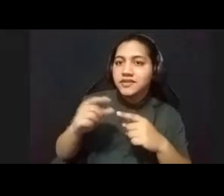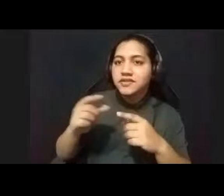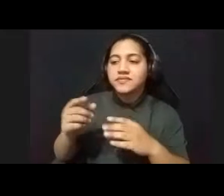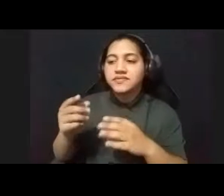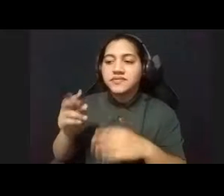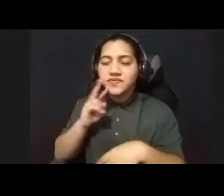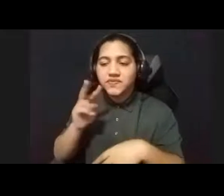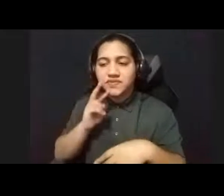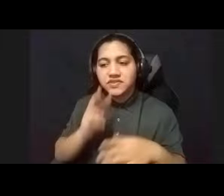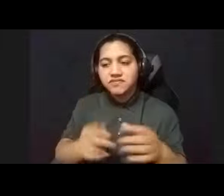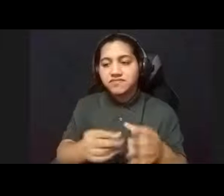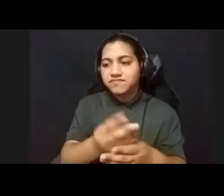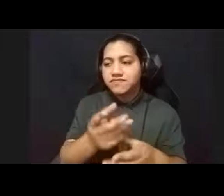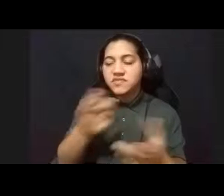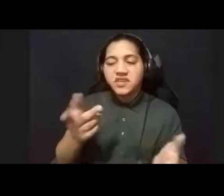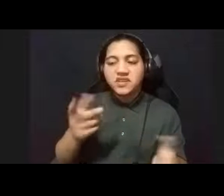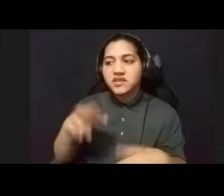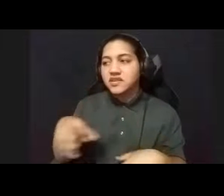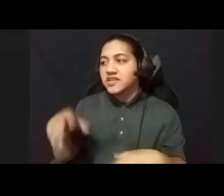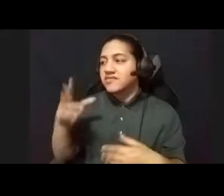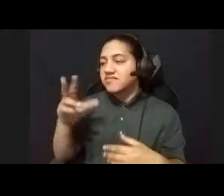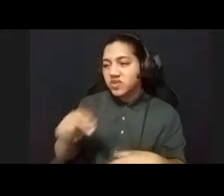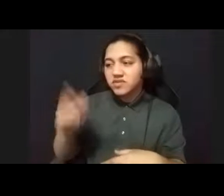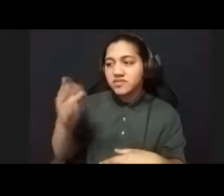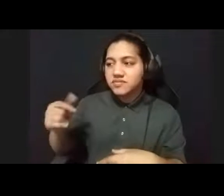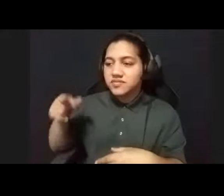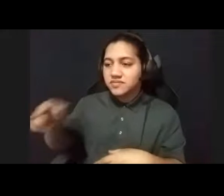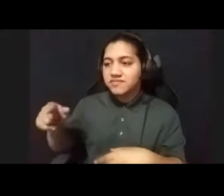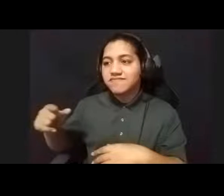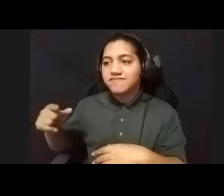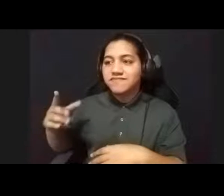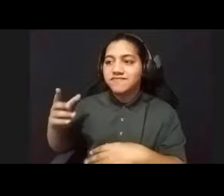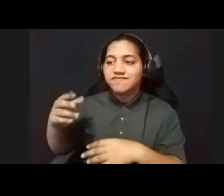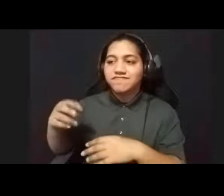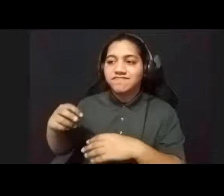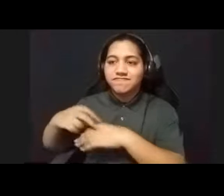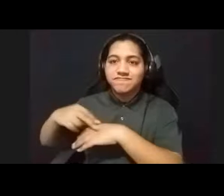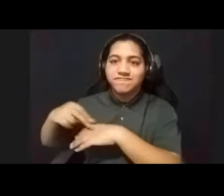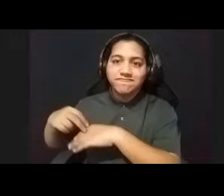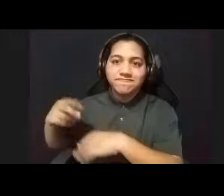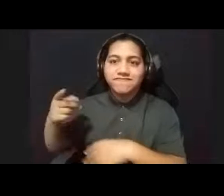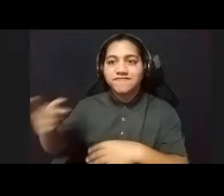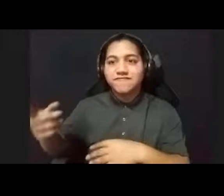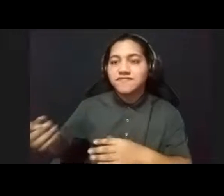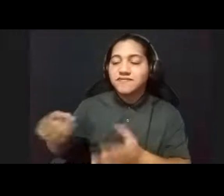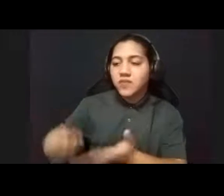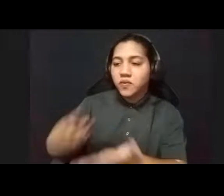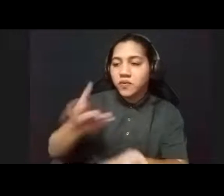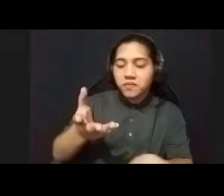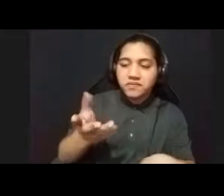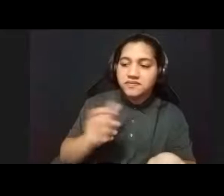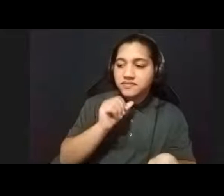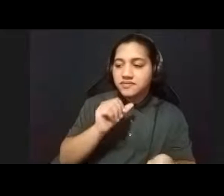vendrán las cigarras y los zánganos y me comprarán con propósito de no pagarme nunca. En